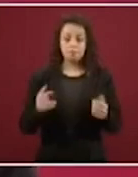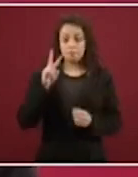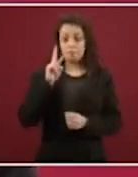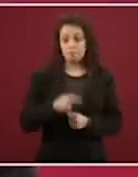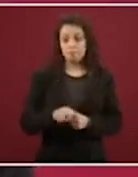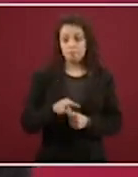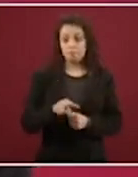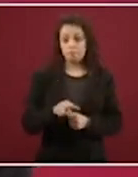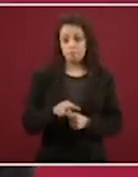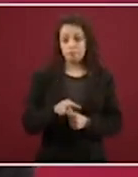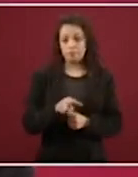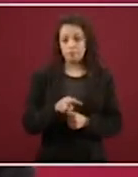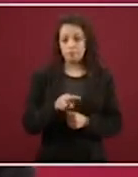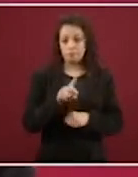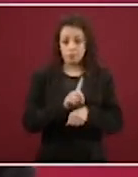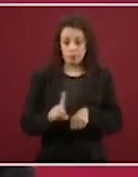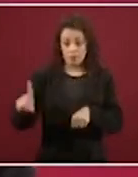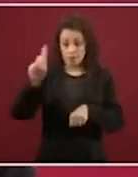festivo